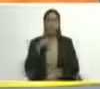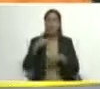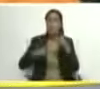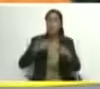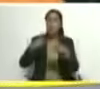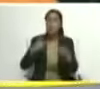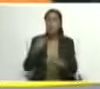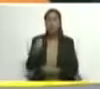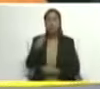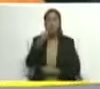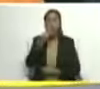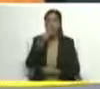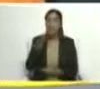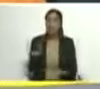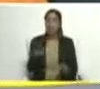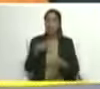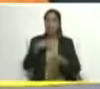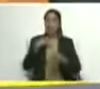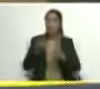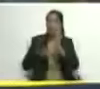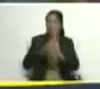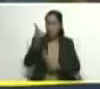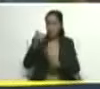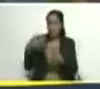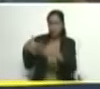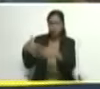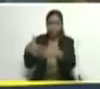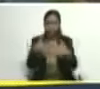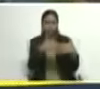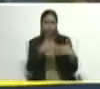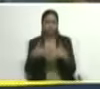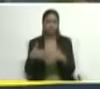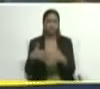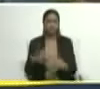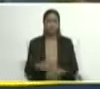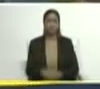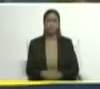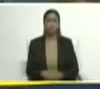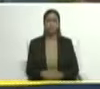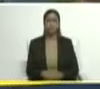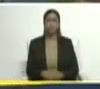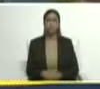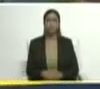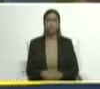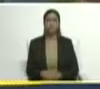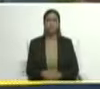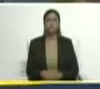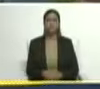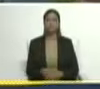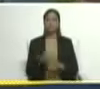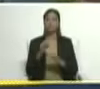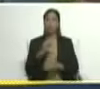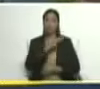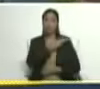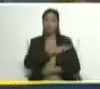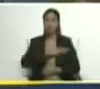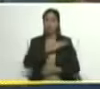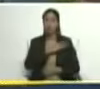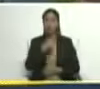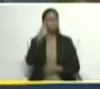alimentos, del desarrollo industrial. con una visión